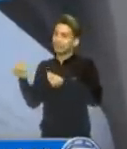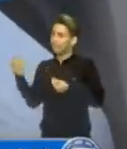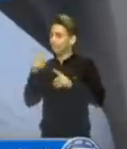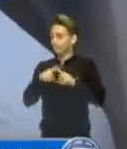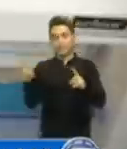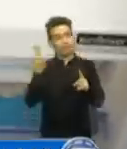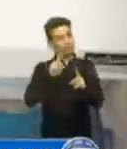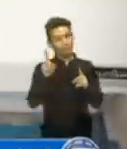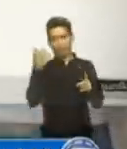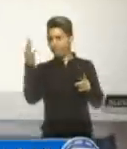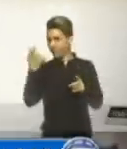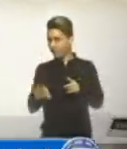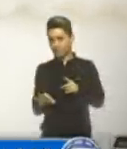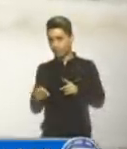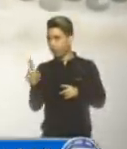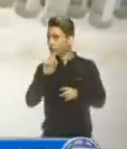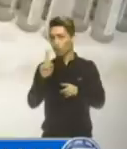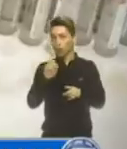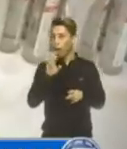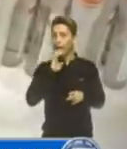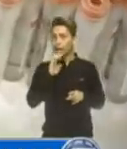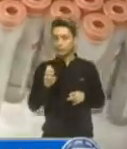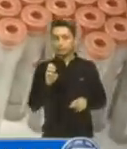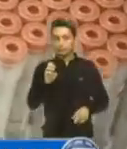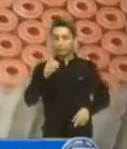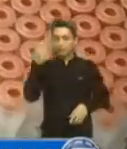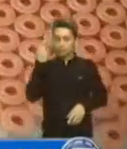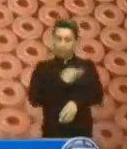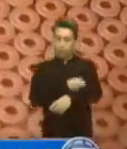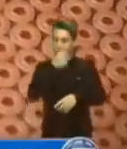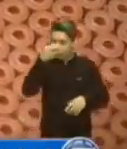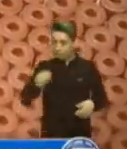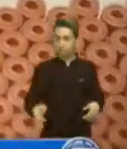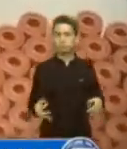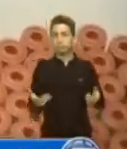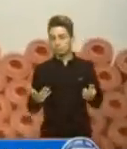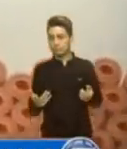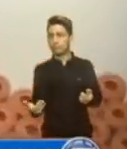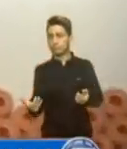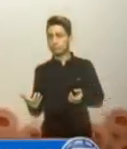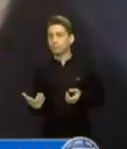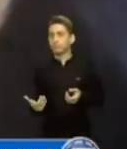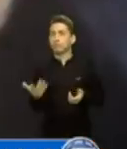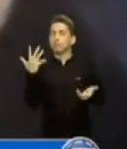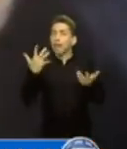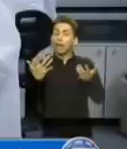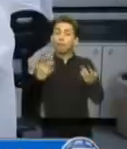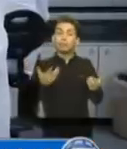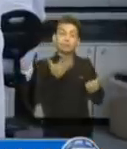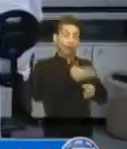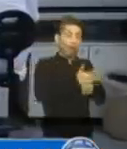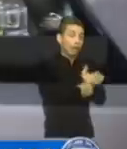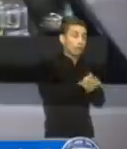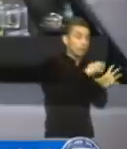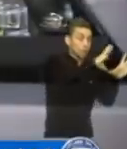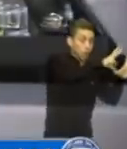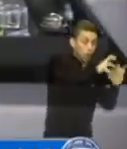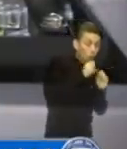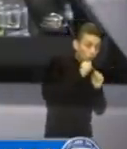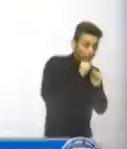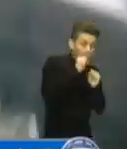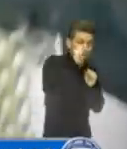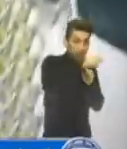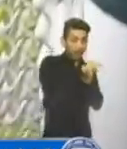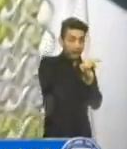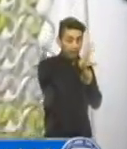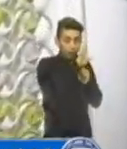no son las vacunas reales, o que tal vez son dosis robadas de una instalación